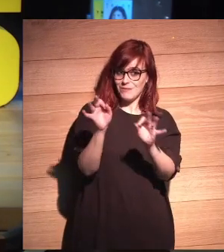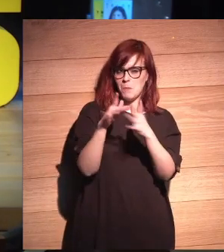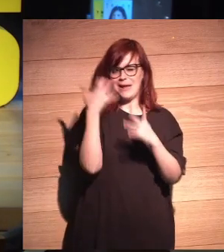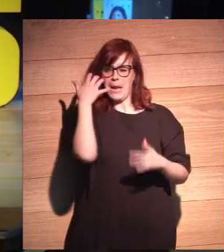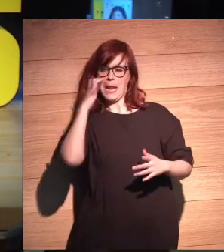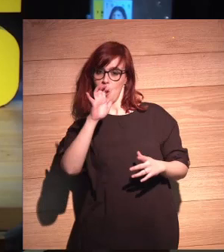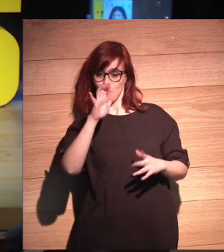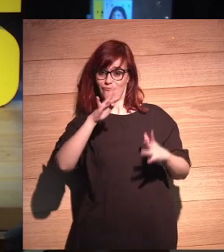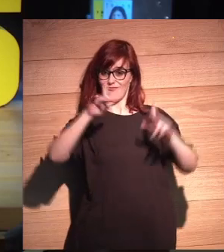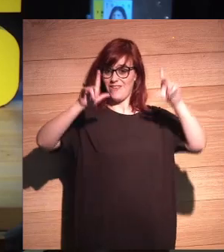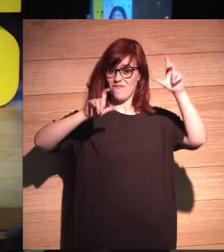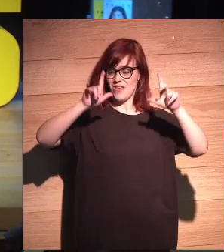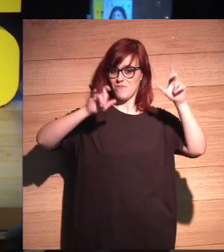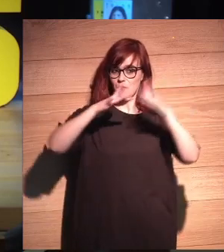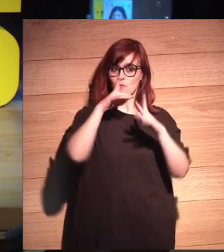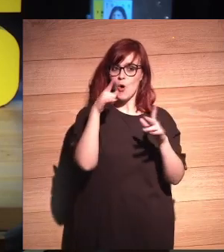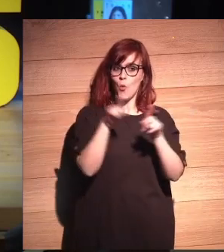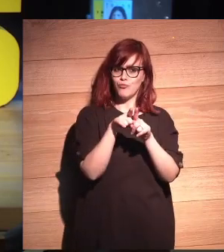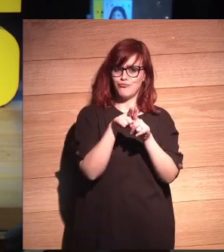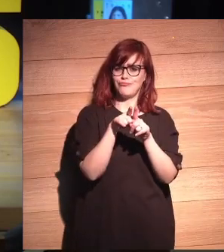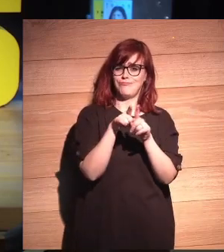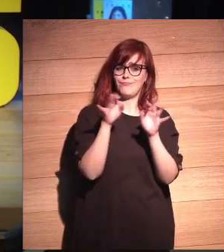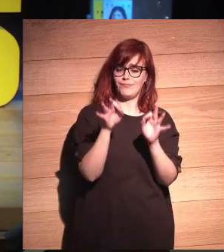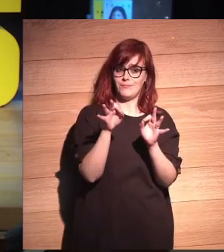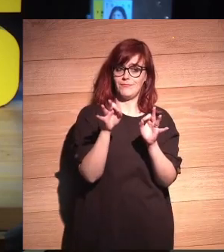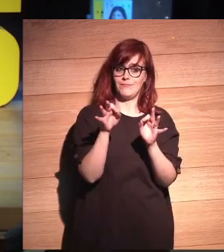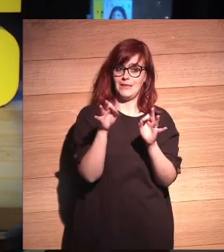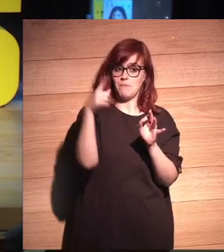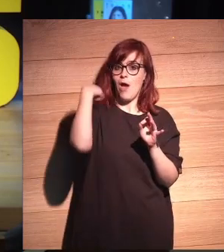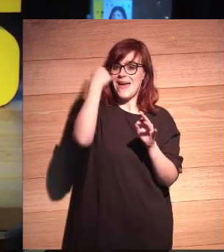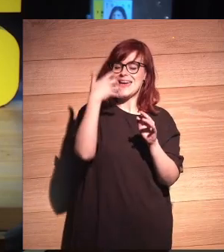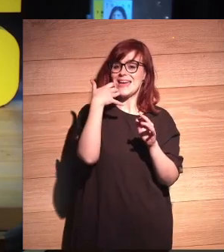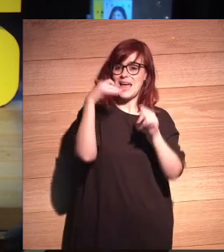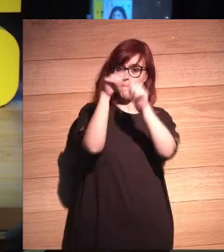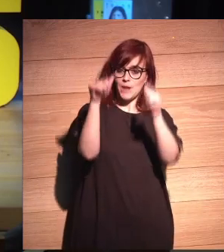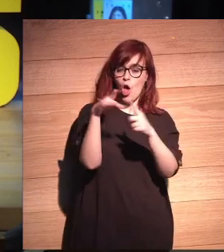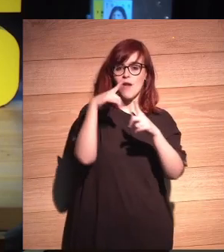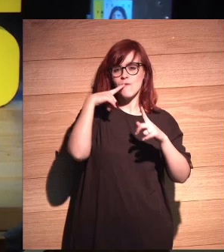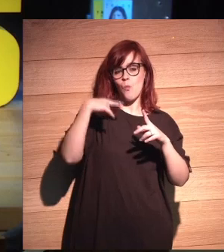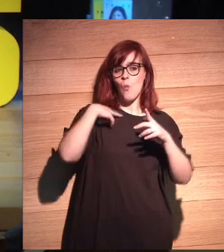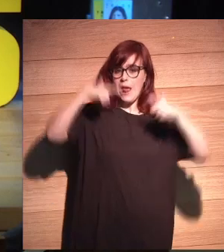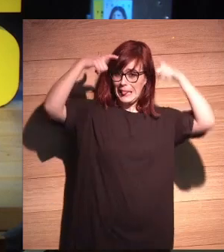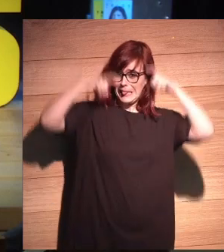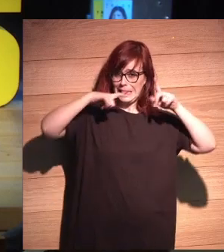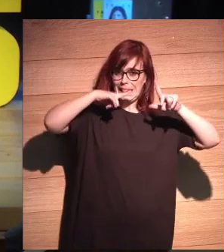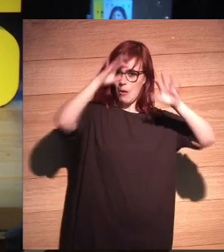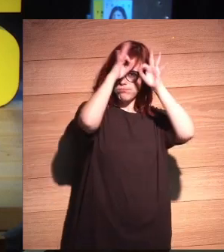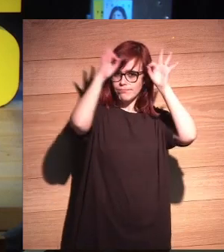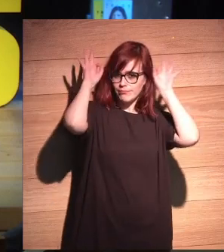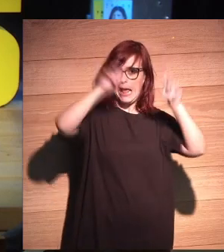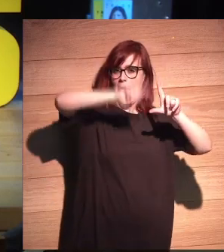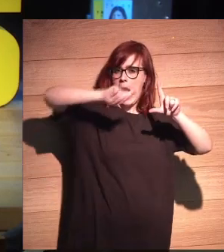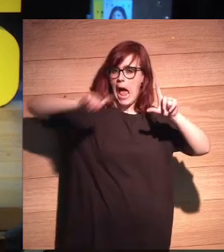un poco raro este puntero, pero este sería un ejemplo de un electroencefalograma, que es un registro